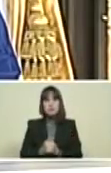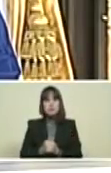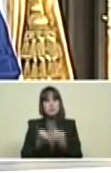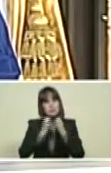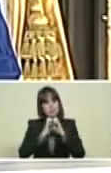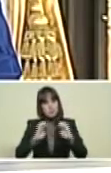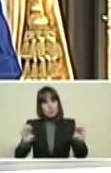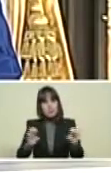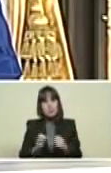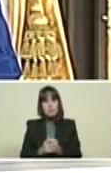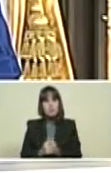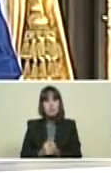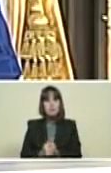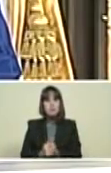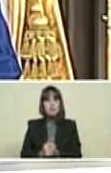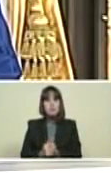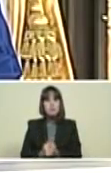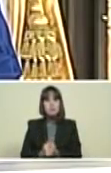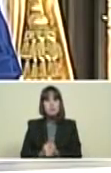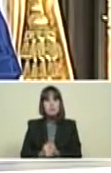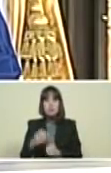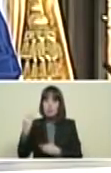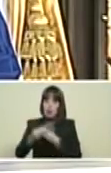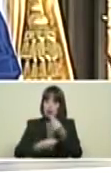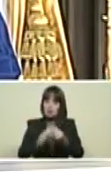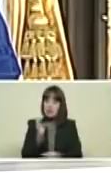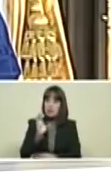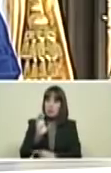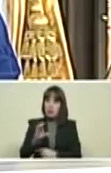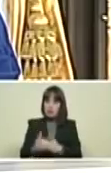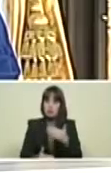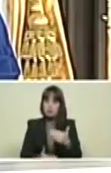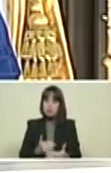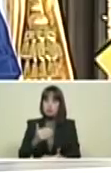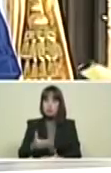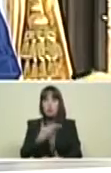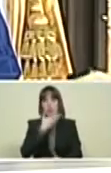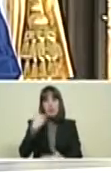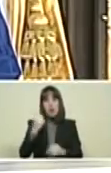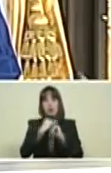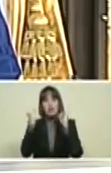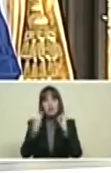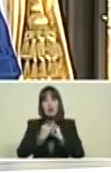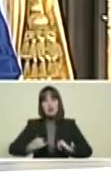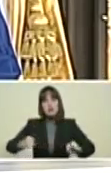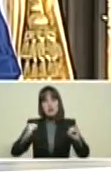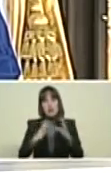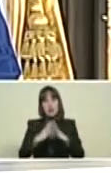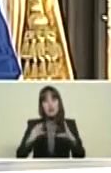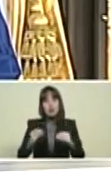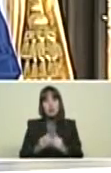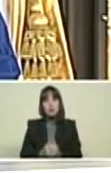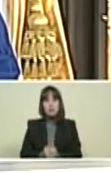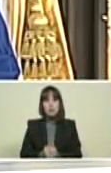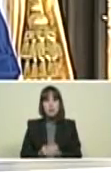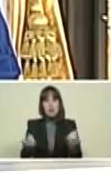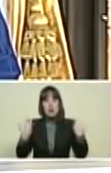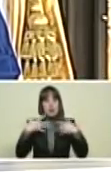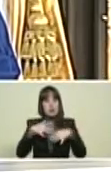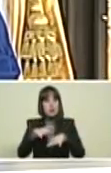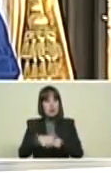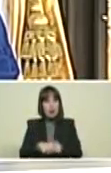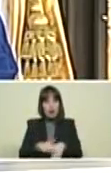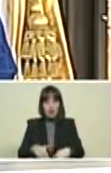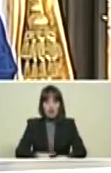educación para tener patria, para avanzar en la felicidad colectiva, para integrar